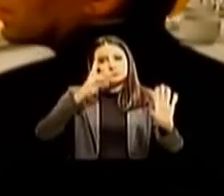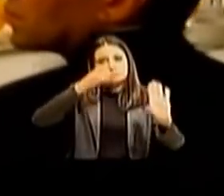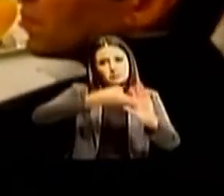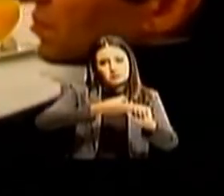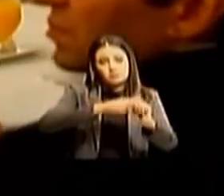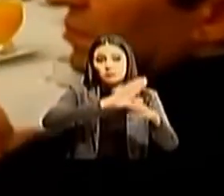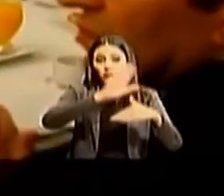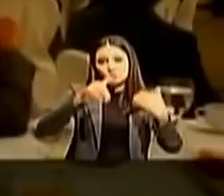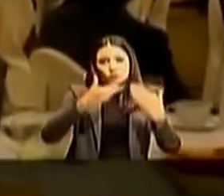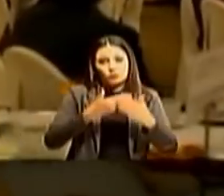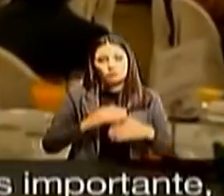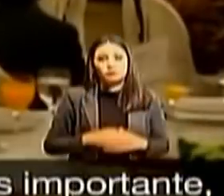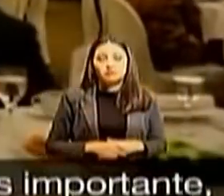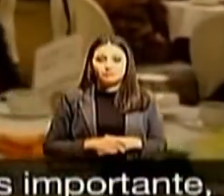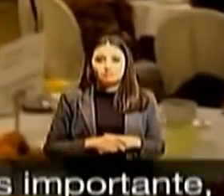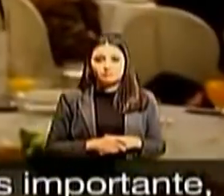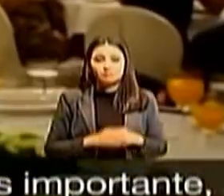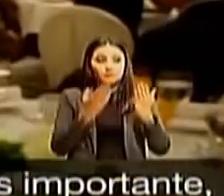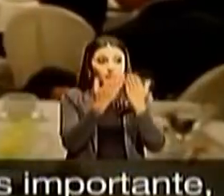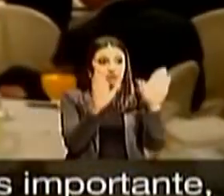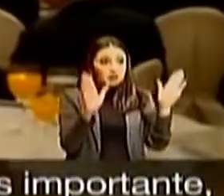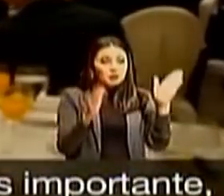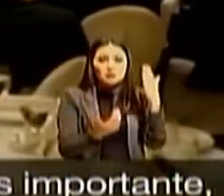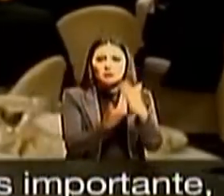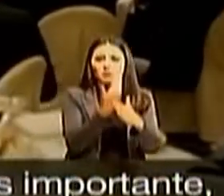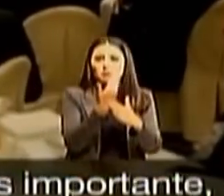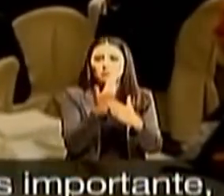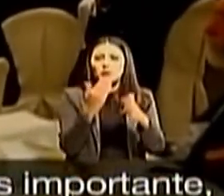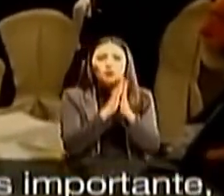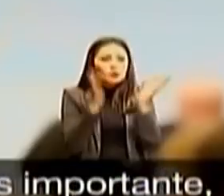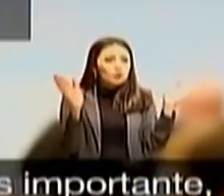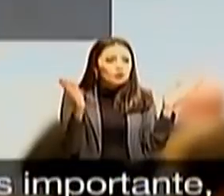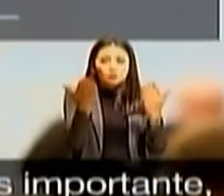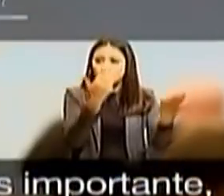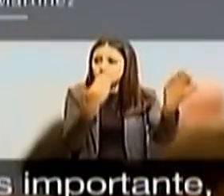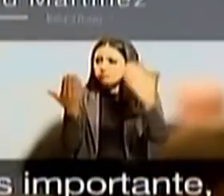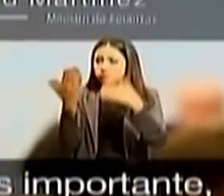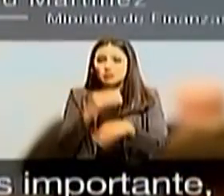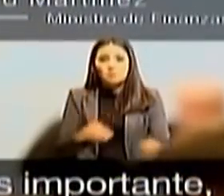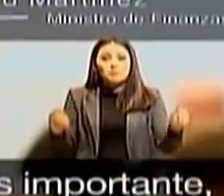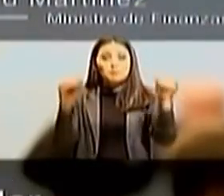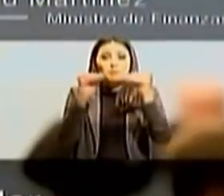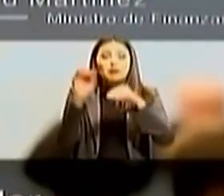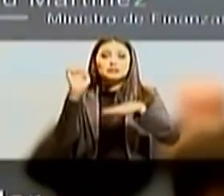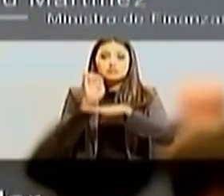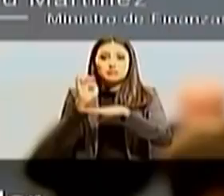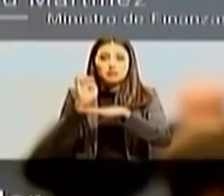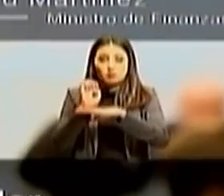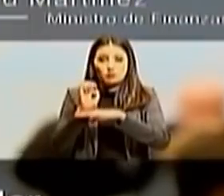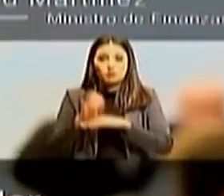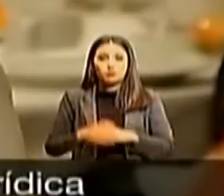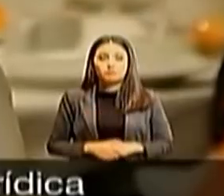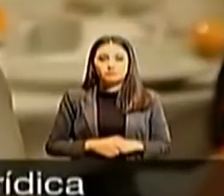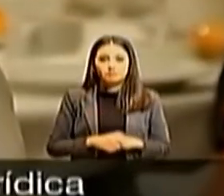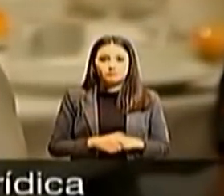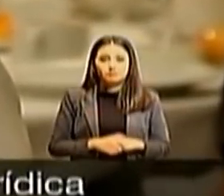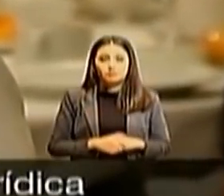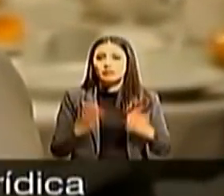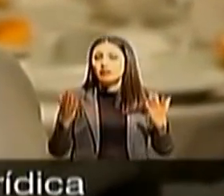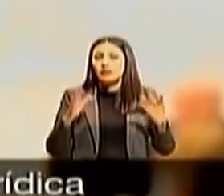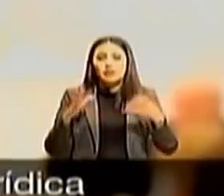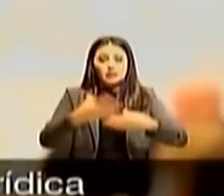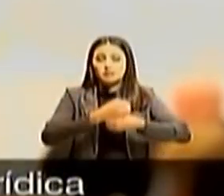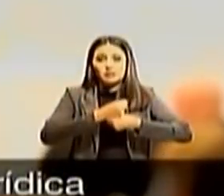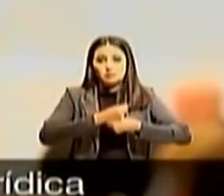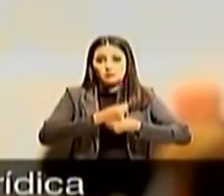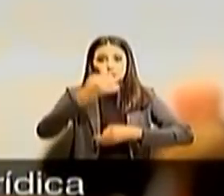ella. Abrir siempre las puertas al mundo es importante. Queremos más del Ecuador en el mundo y más del mundo en el Ecuador. En términos